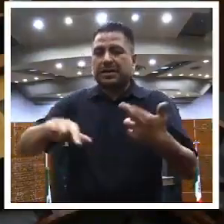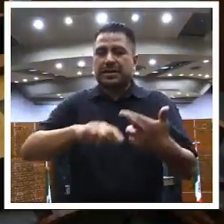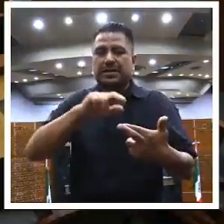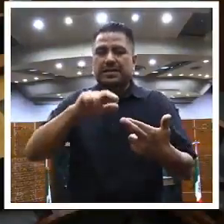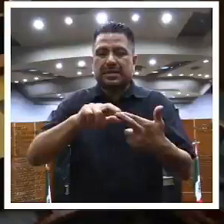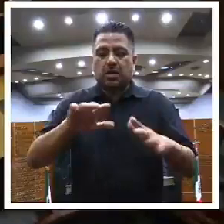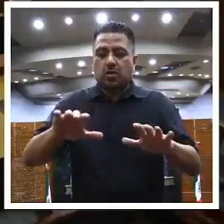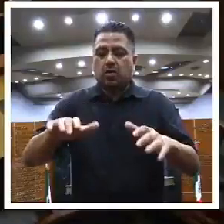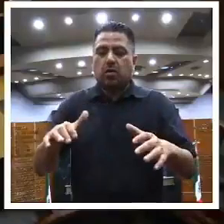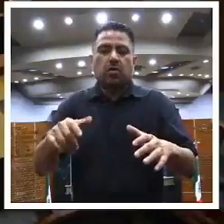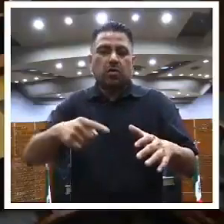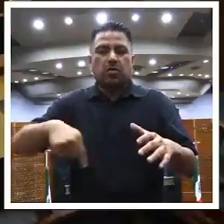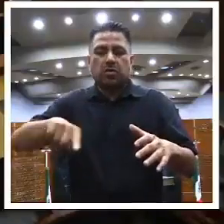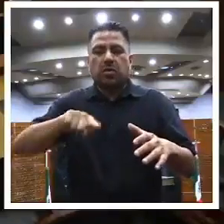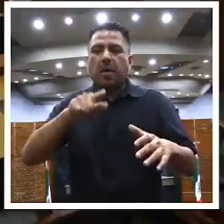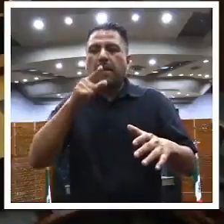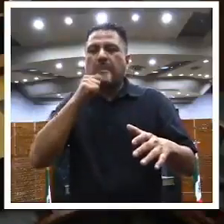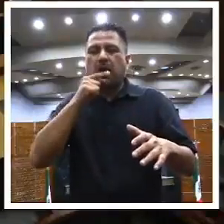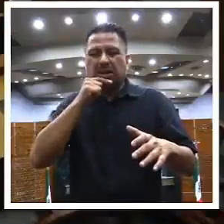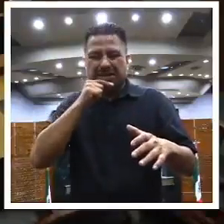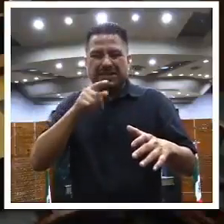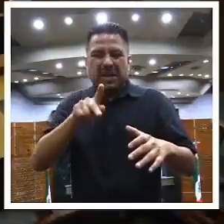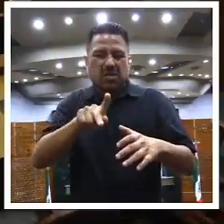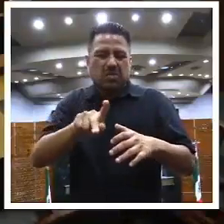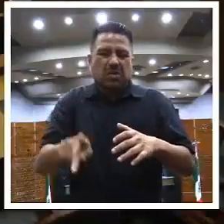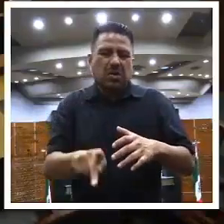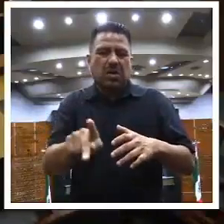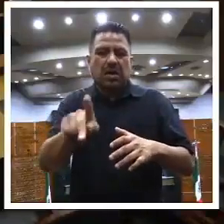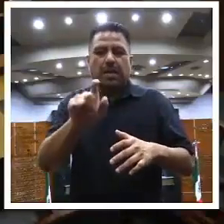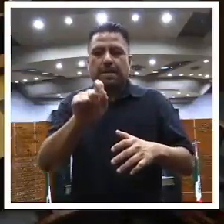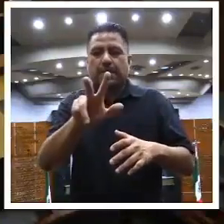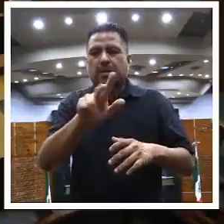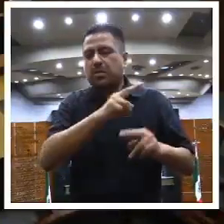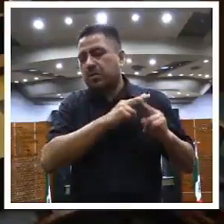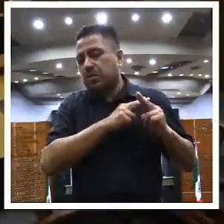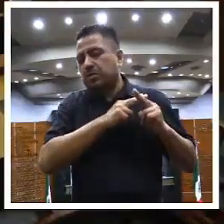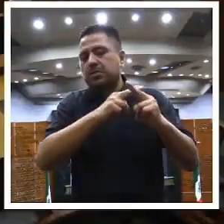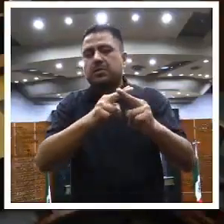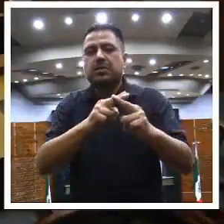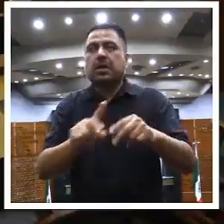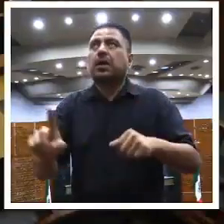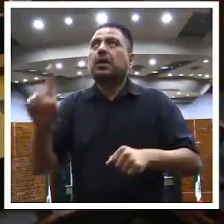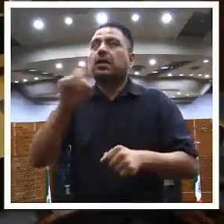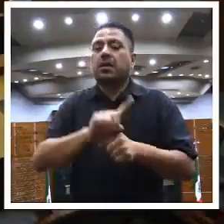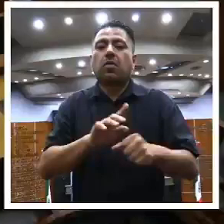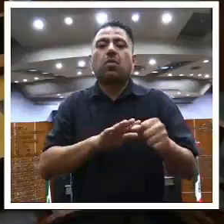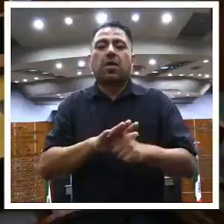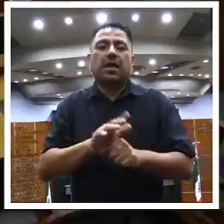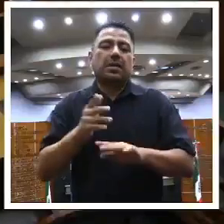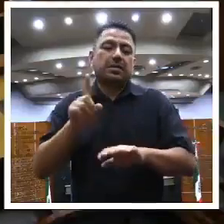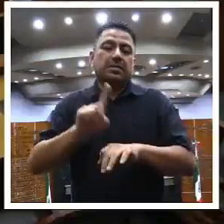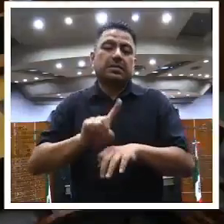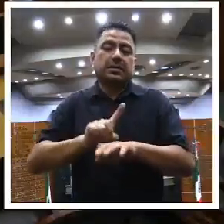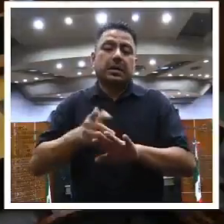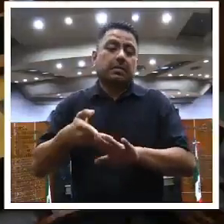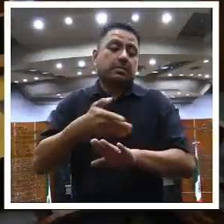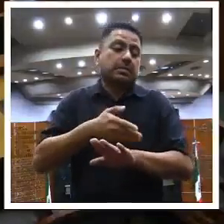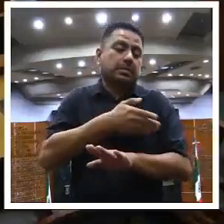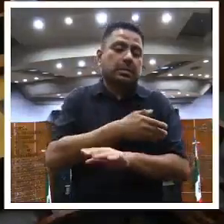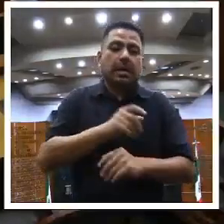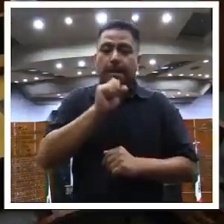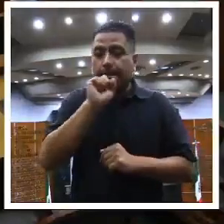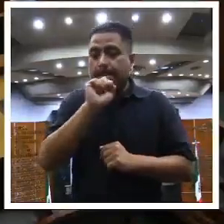Autoridades Comunitarias, Policía Comunitaria, por su 28 aniversario celebrado en días pasados.